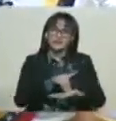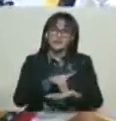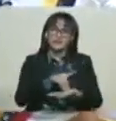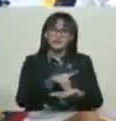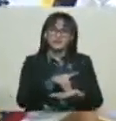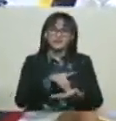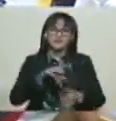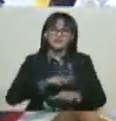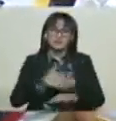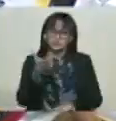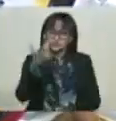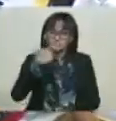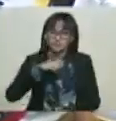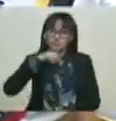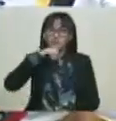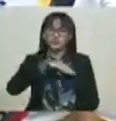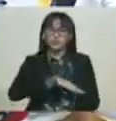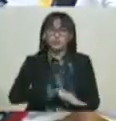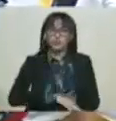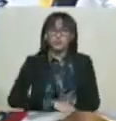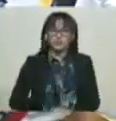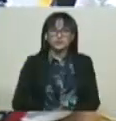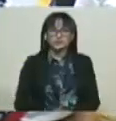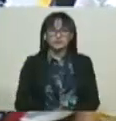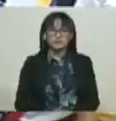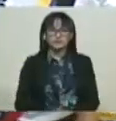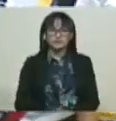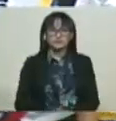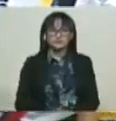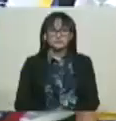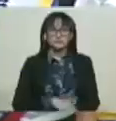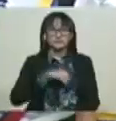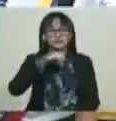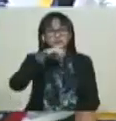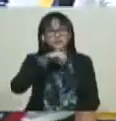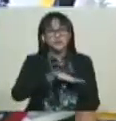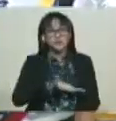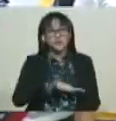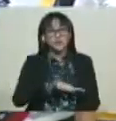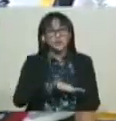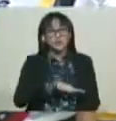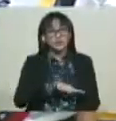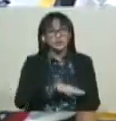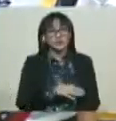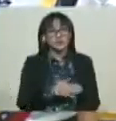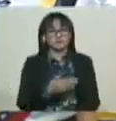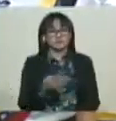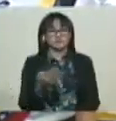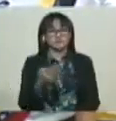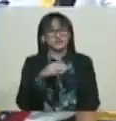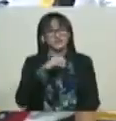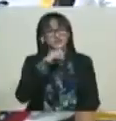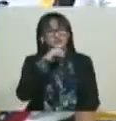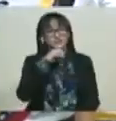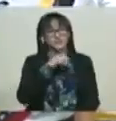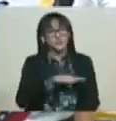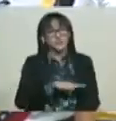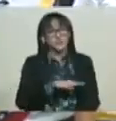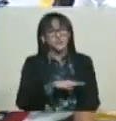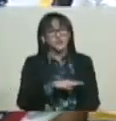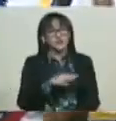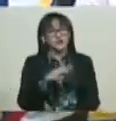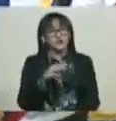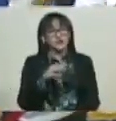porque nosotros somos la historia la historia de andrés o si la historia de maría